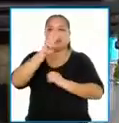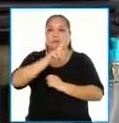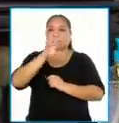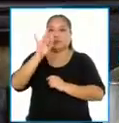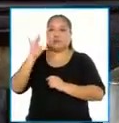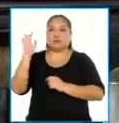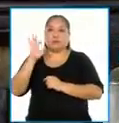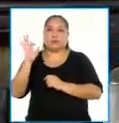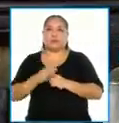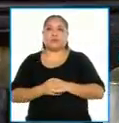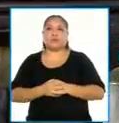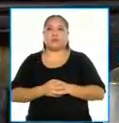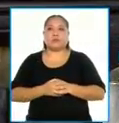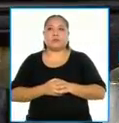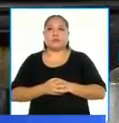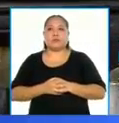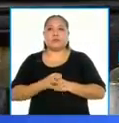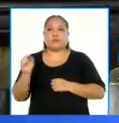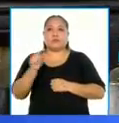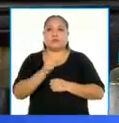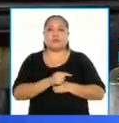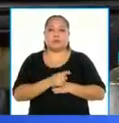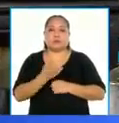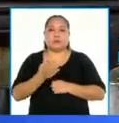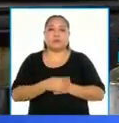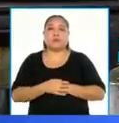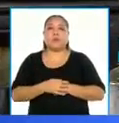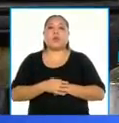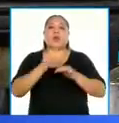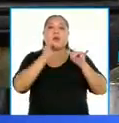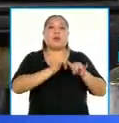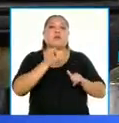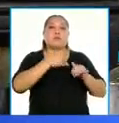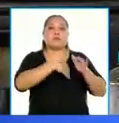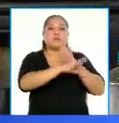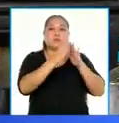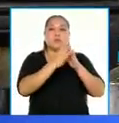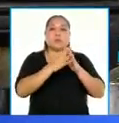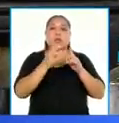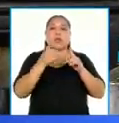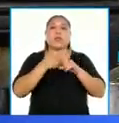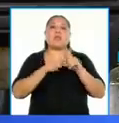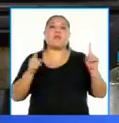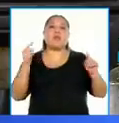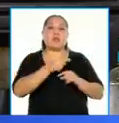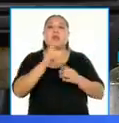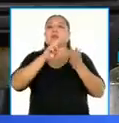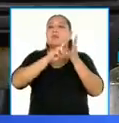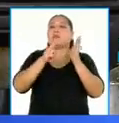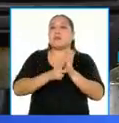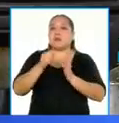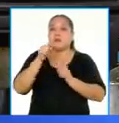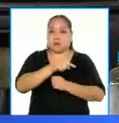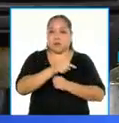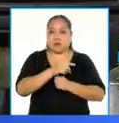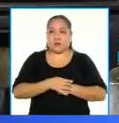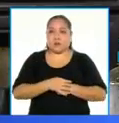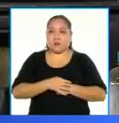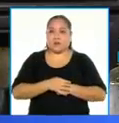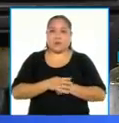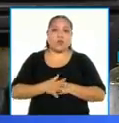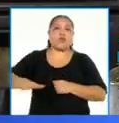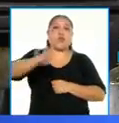de febrero, ¿no? Es una suerte de cuarentena que denominamos diferente. ¿Qué quiere decir? Que en principio